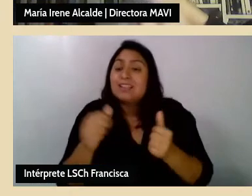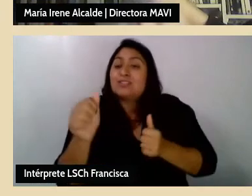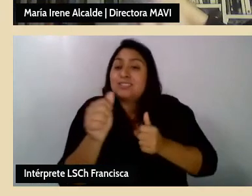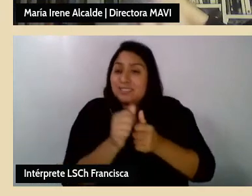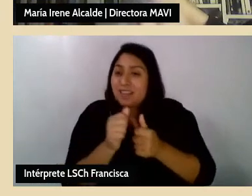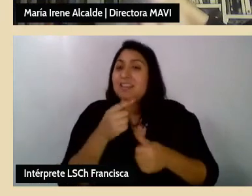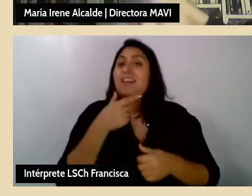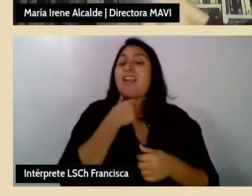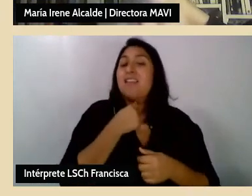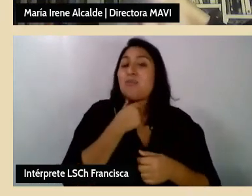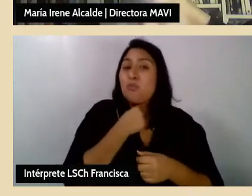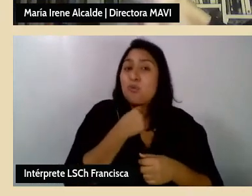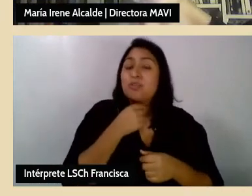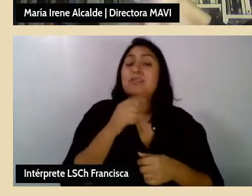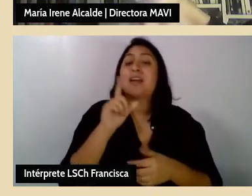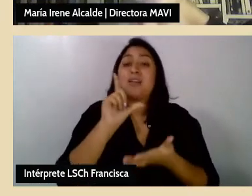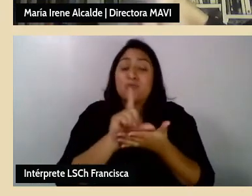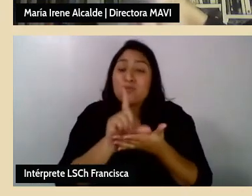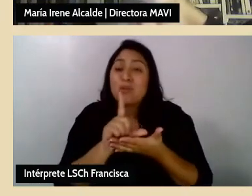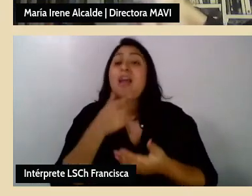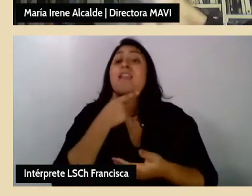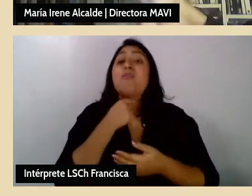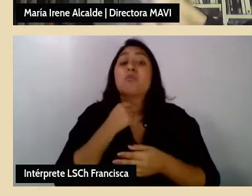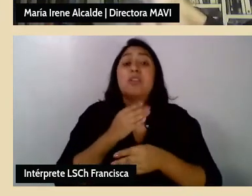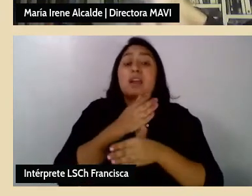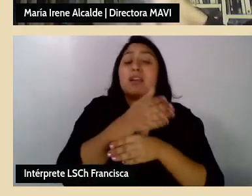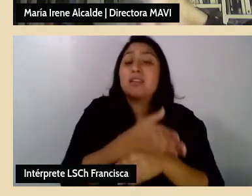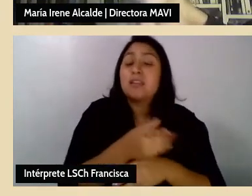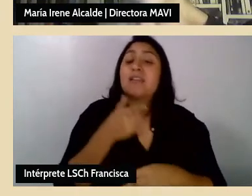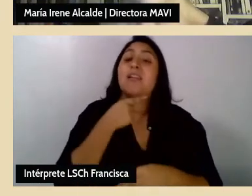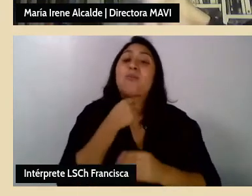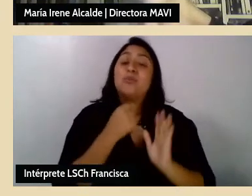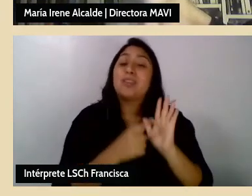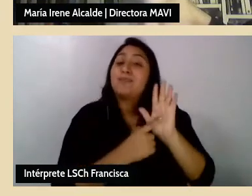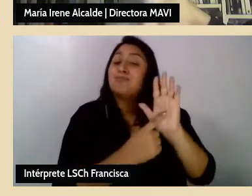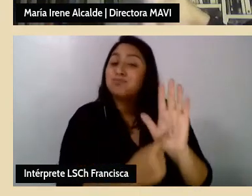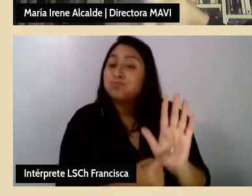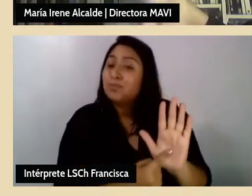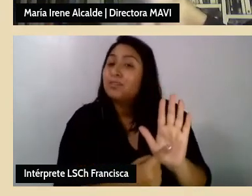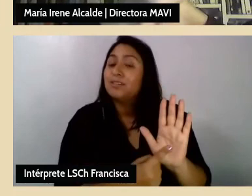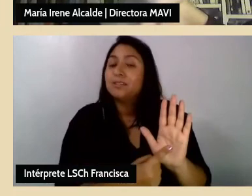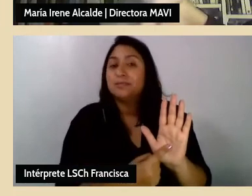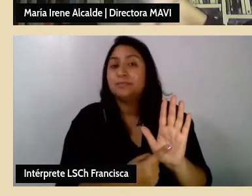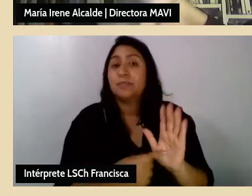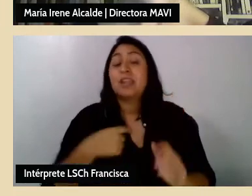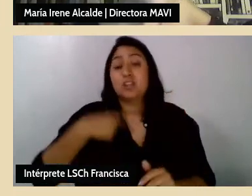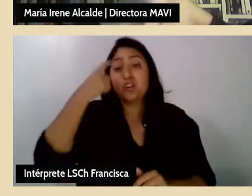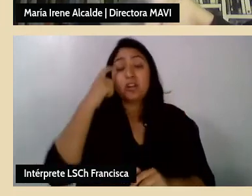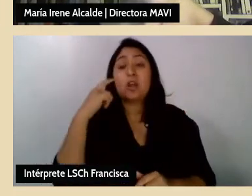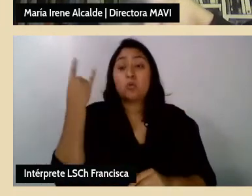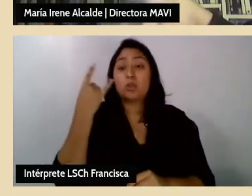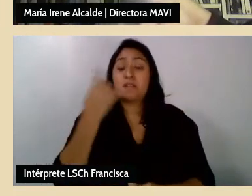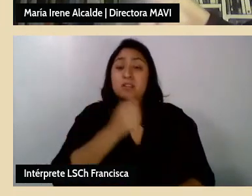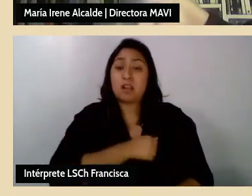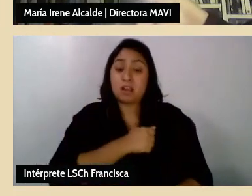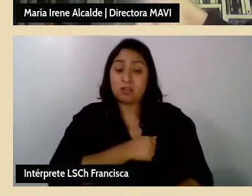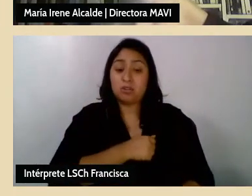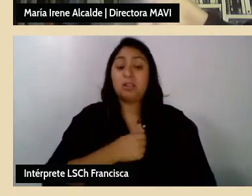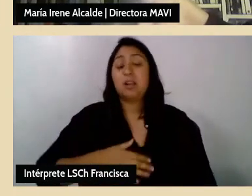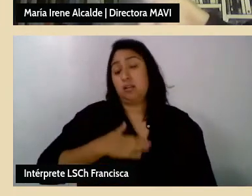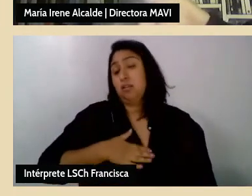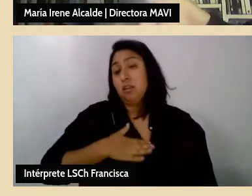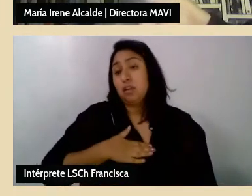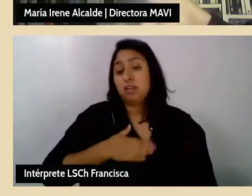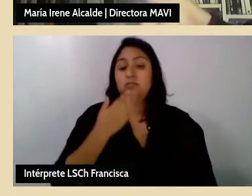gusta nuestro lugar, les gusta ir, les gusta exponer, y yo creo que la Universidad Católica eso es lo que quiere también,